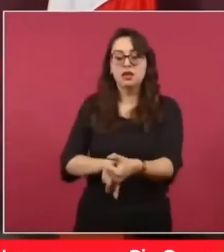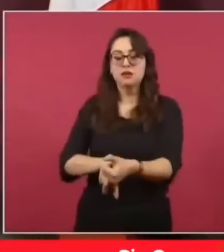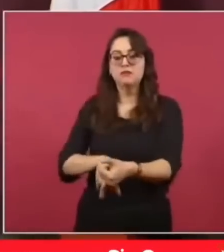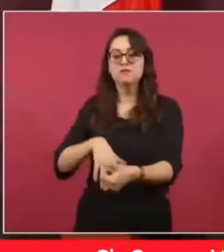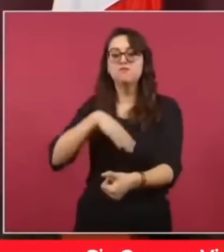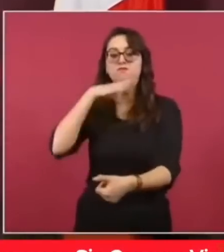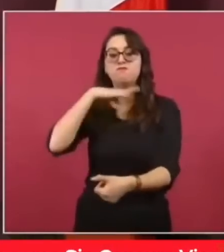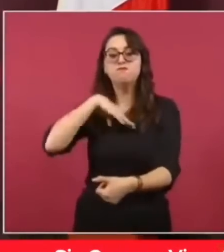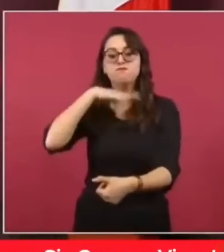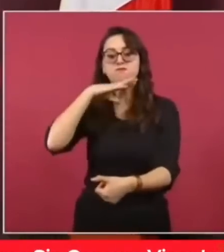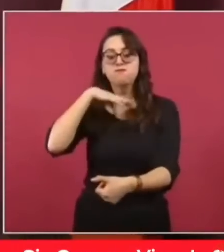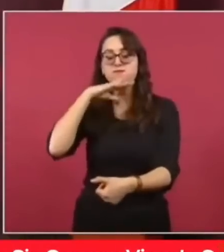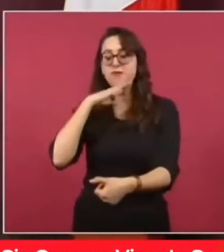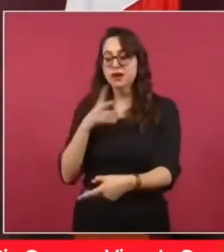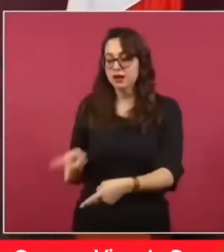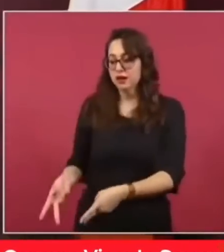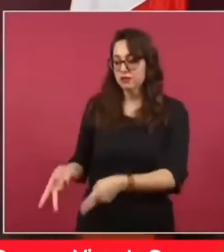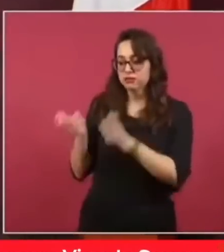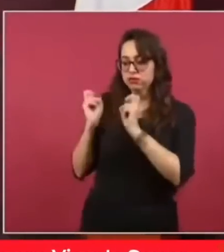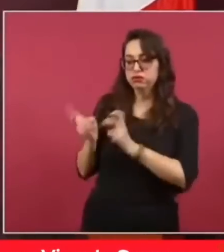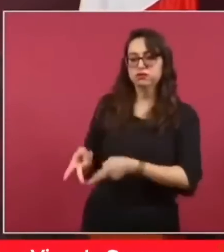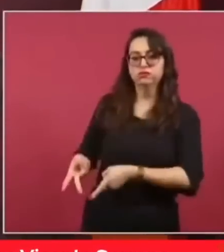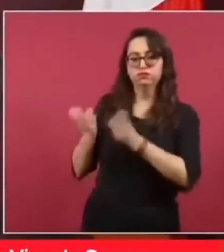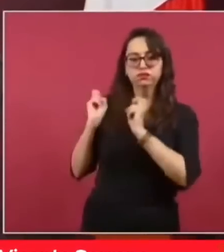solo voltearan a ver eso